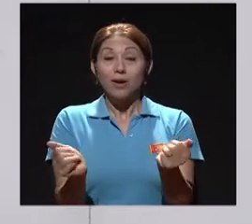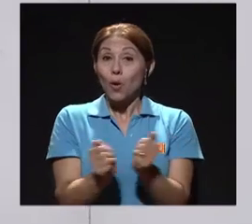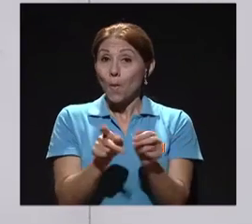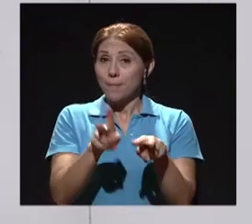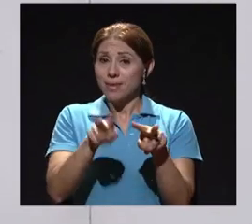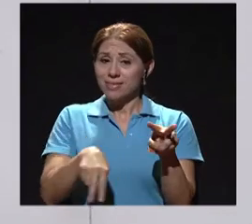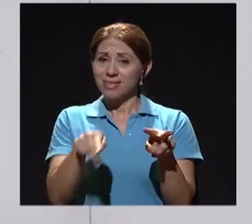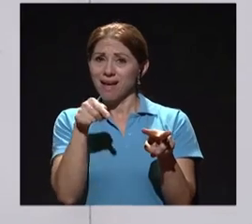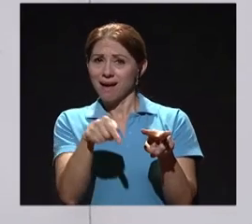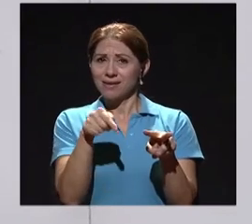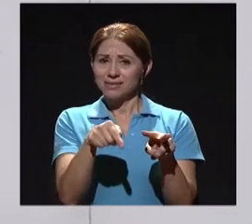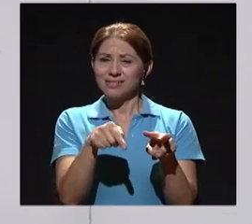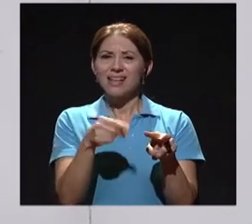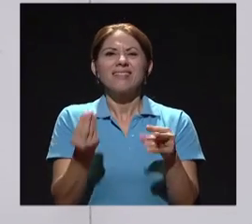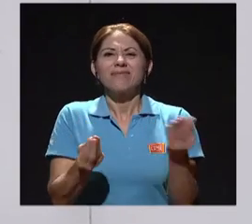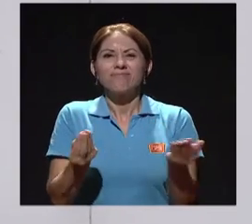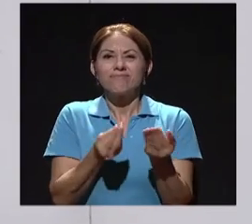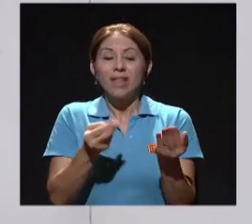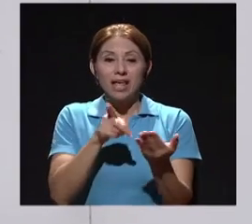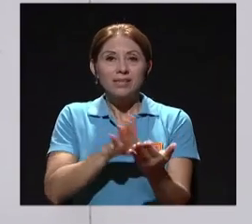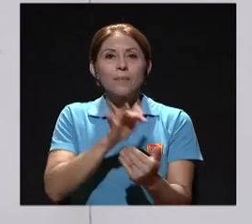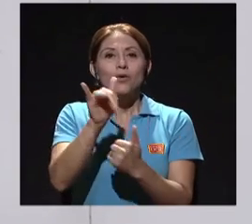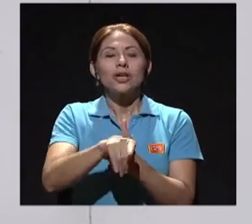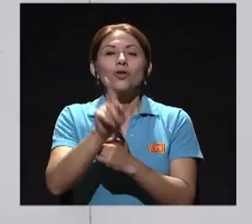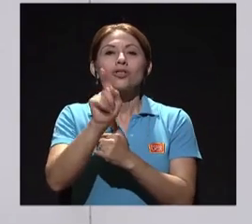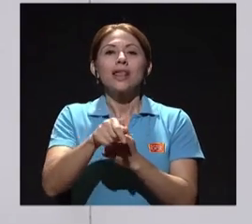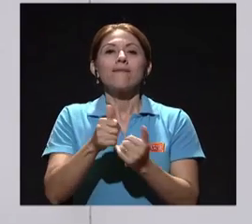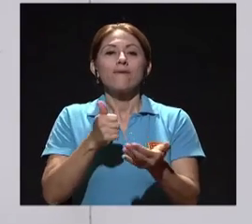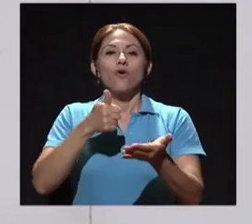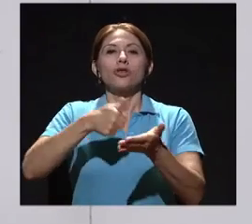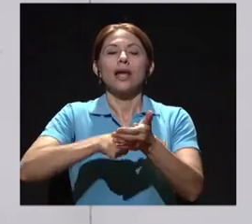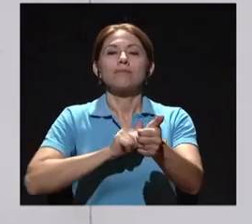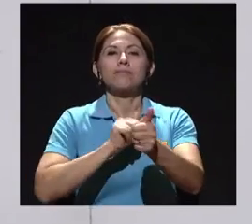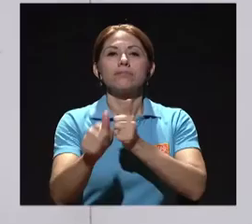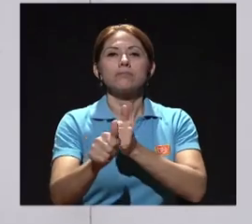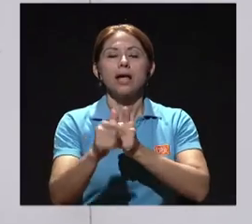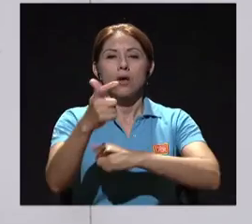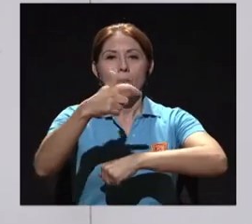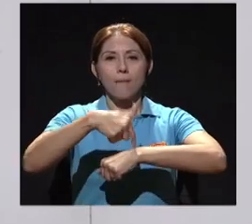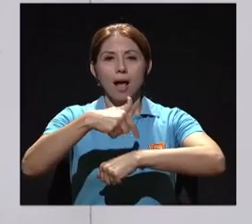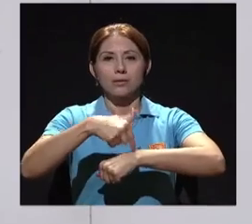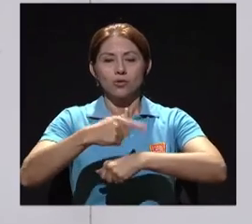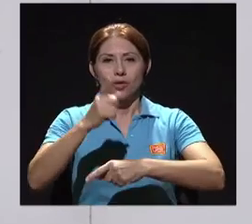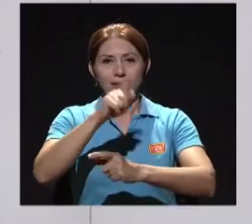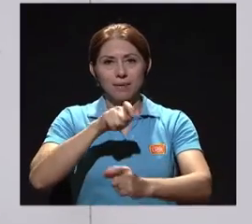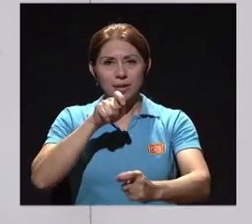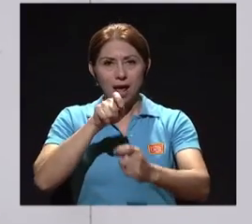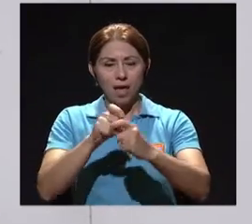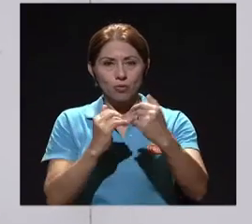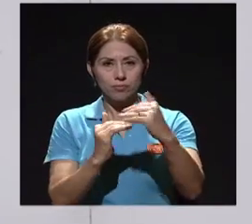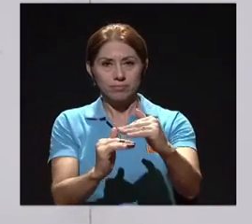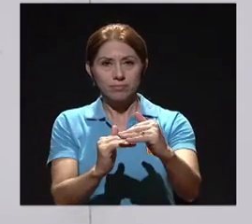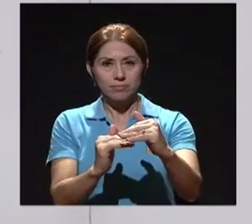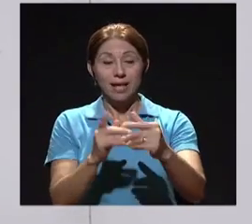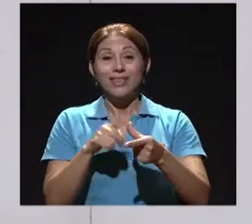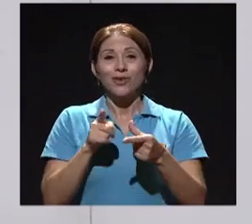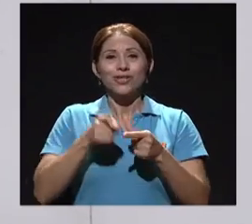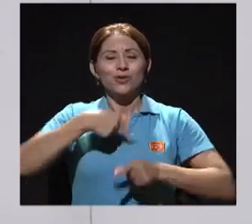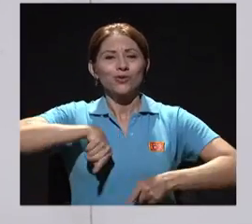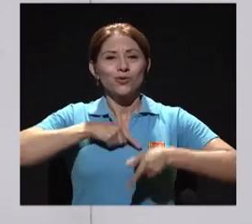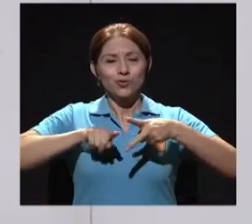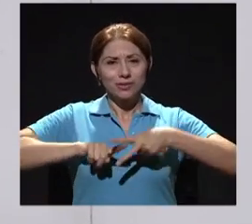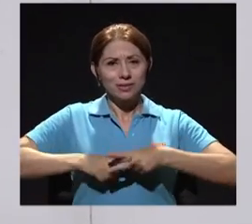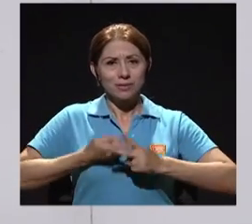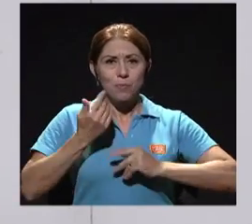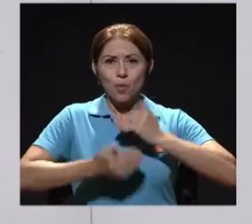que es un proyecto que se tiene que votar en un plazo determinado y entonces iniciamos ese proceso con todo lo que